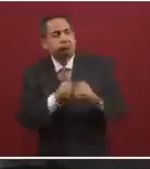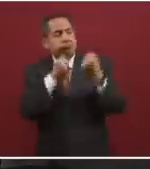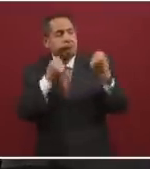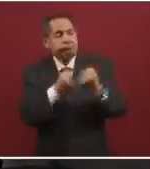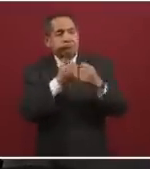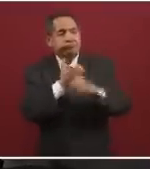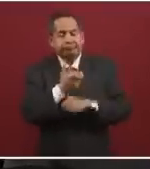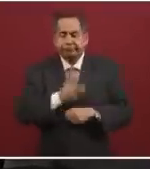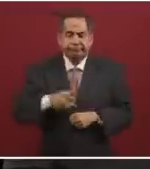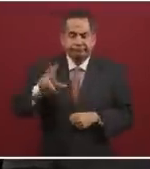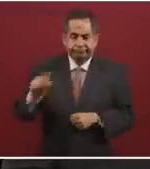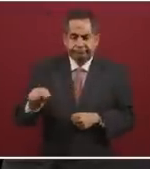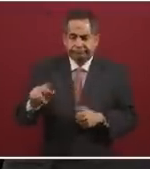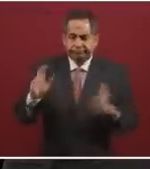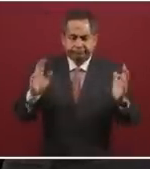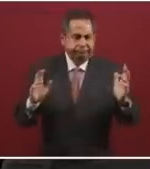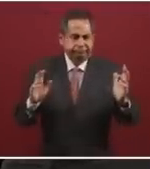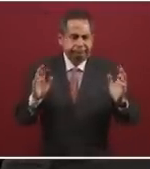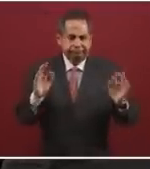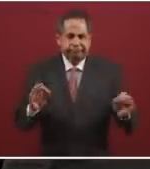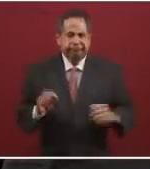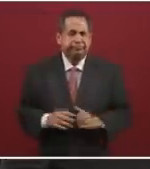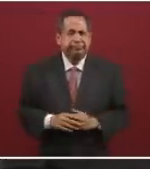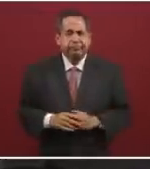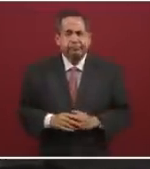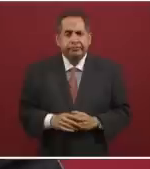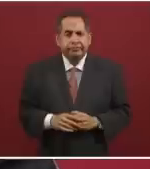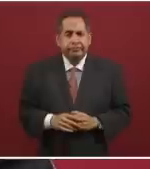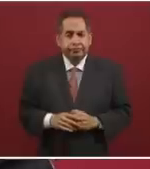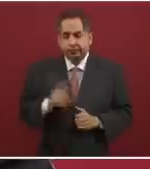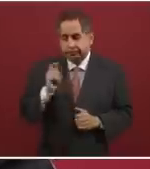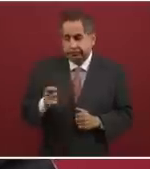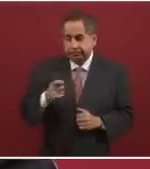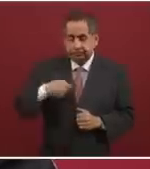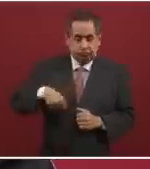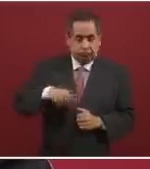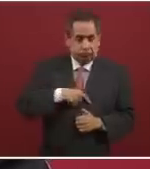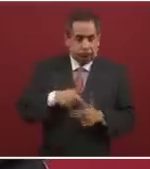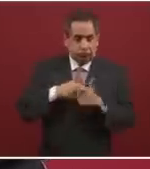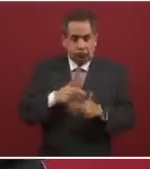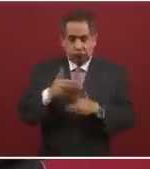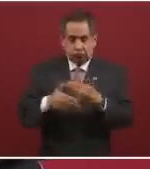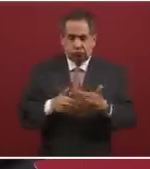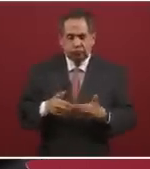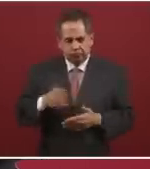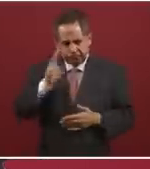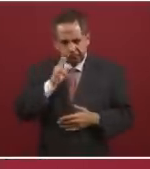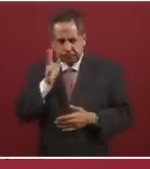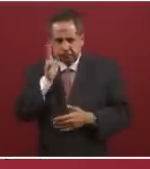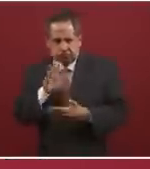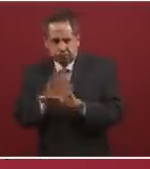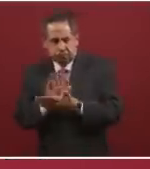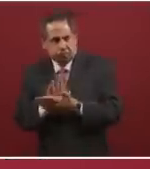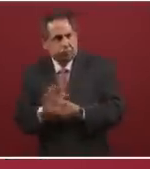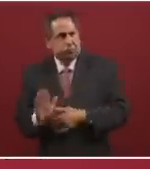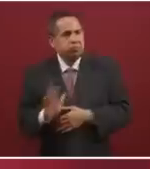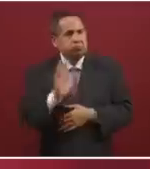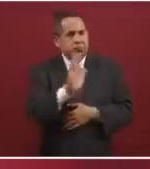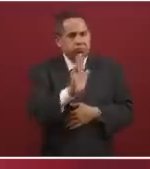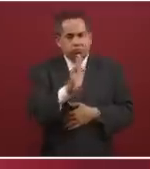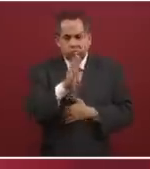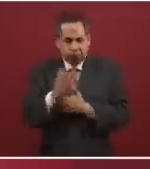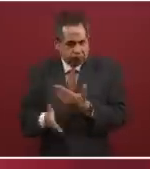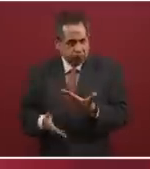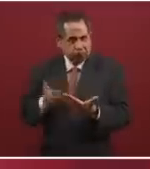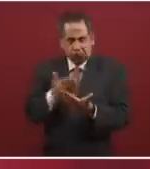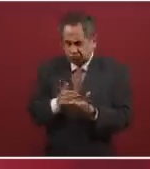confrontarnos, que vamos a acreditar nuestra